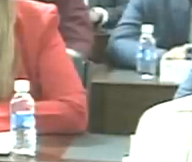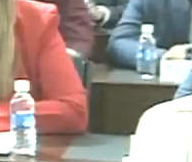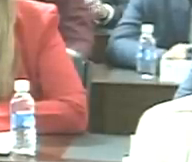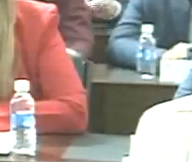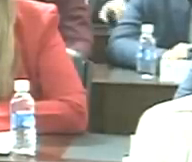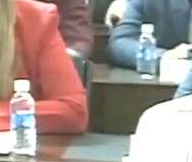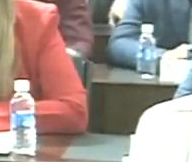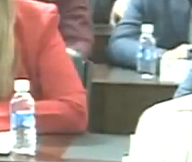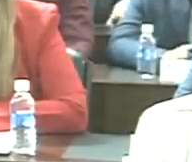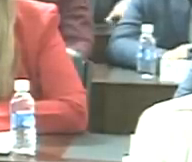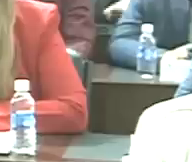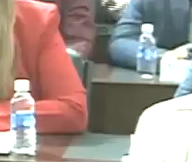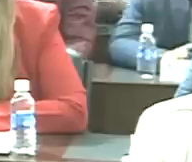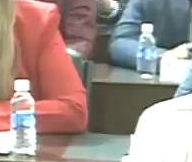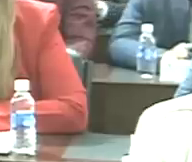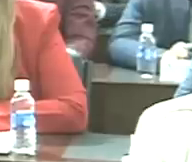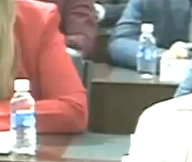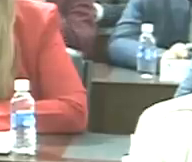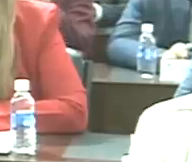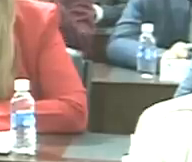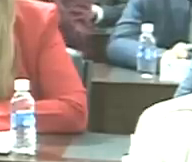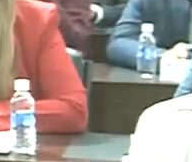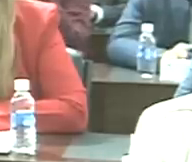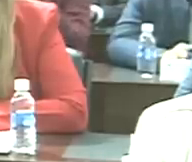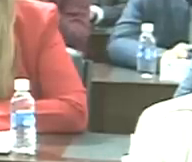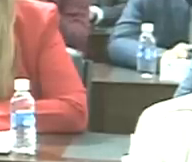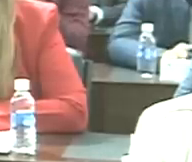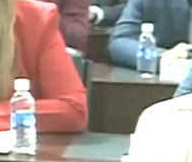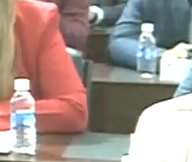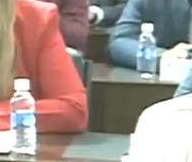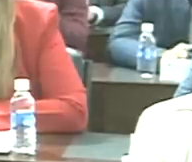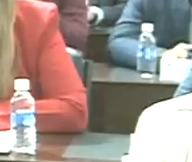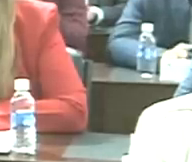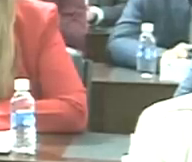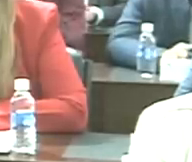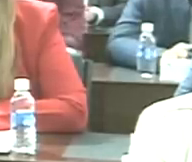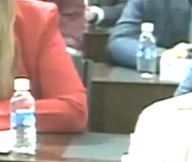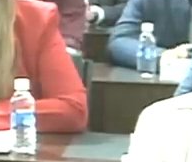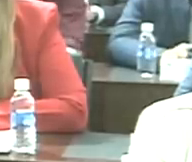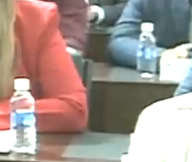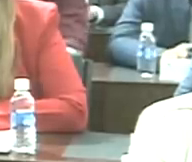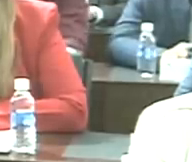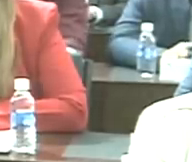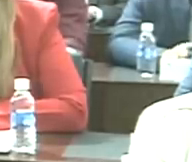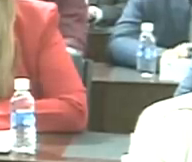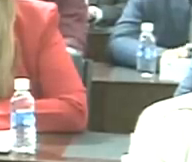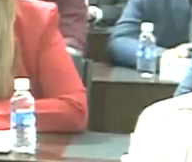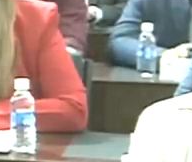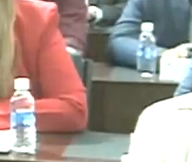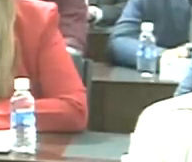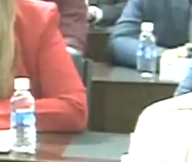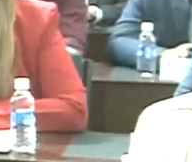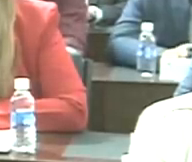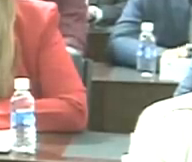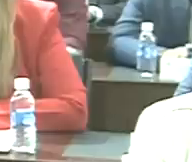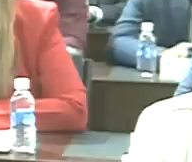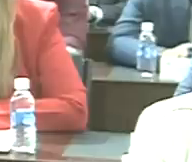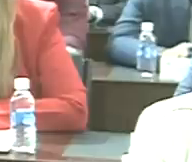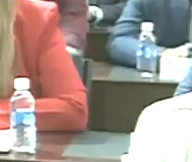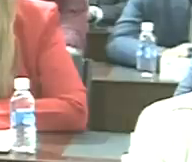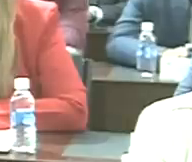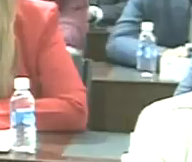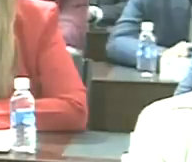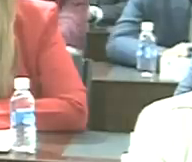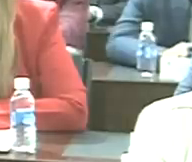pérdida de nuestro hermano Darío Vivas, de ese gran movilizador. Quiero resaltar y felicitarlo,